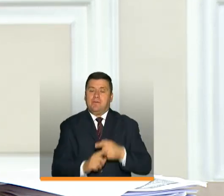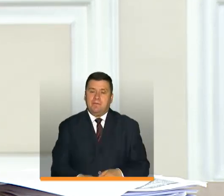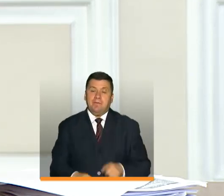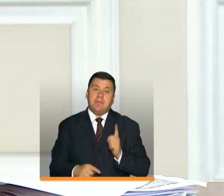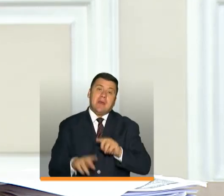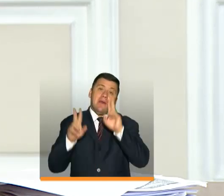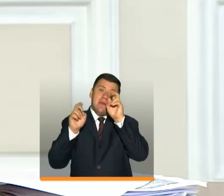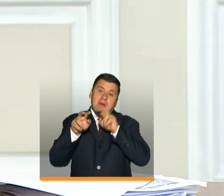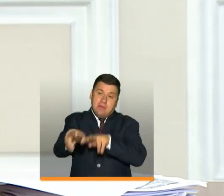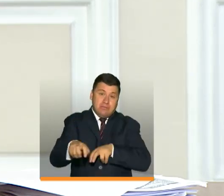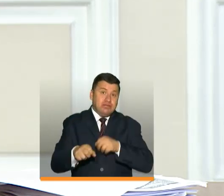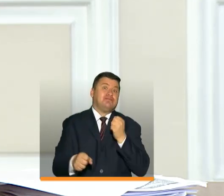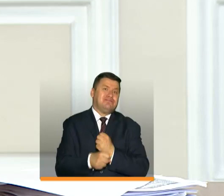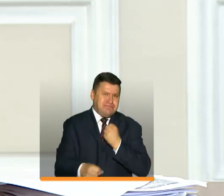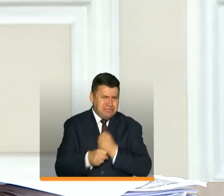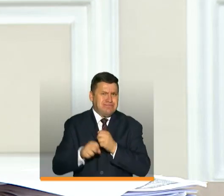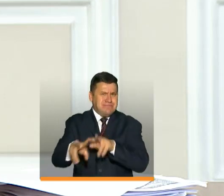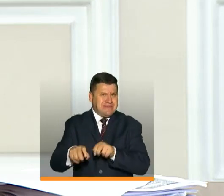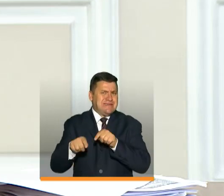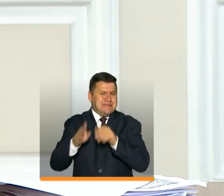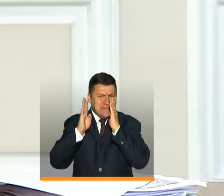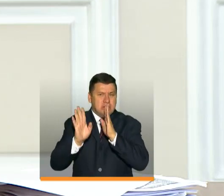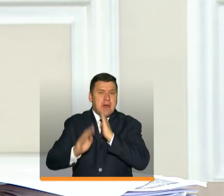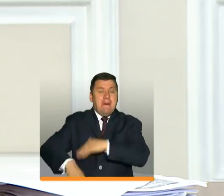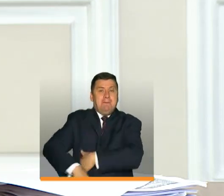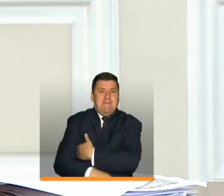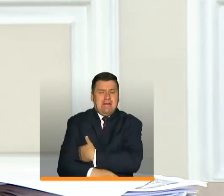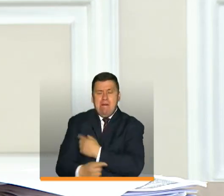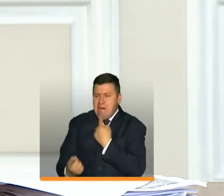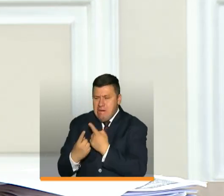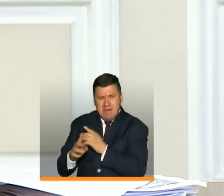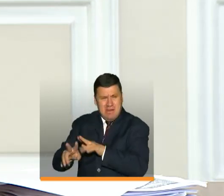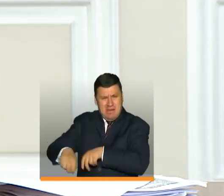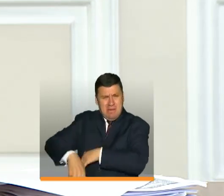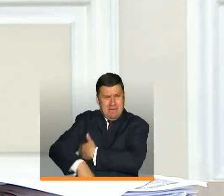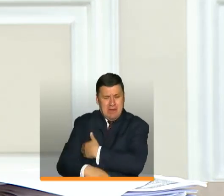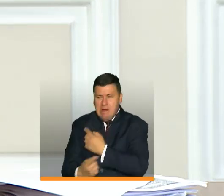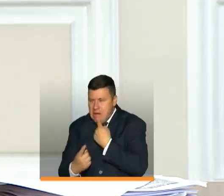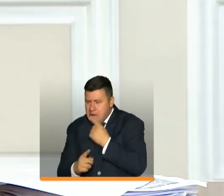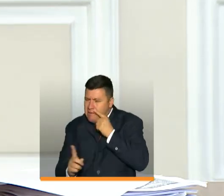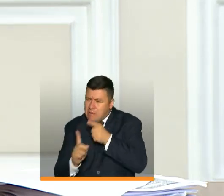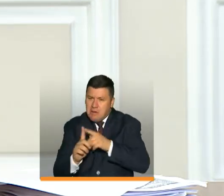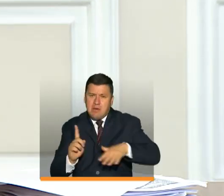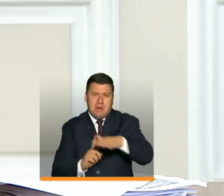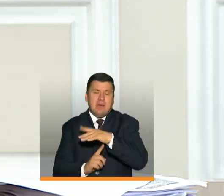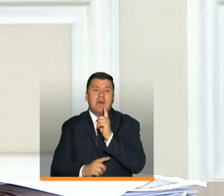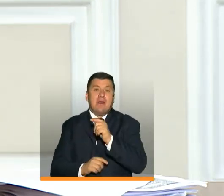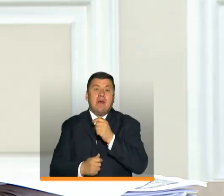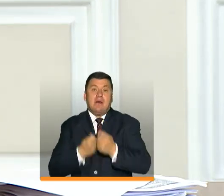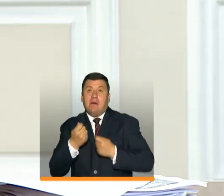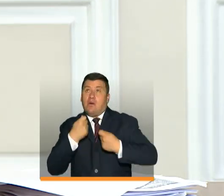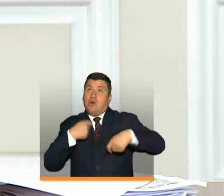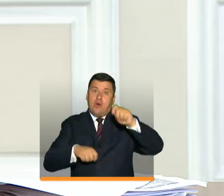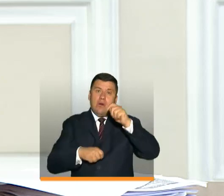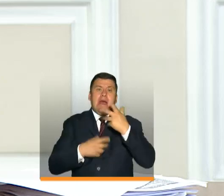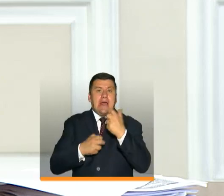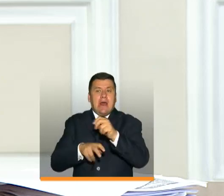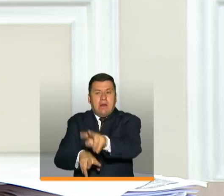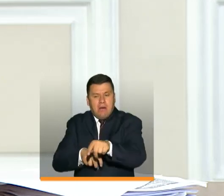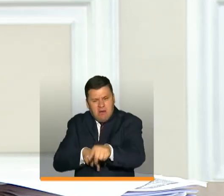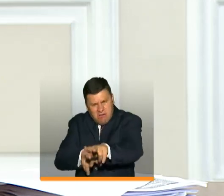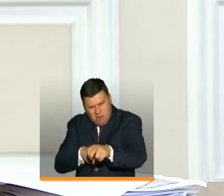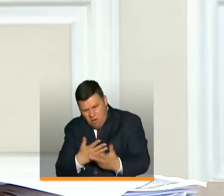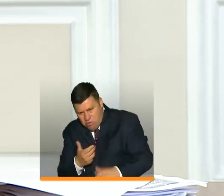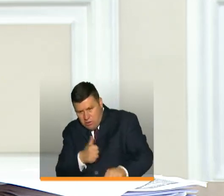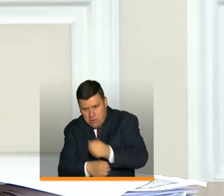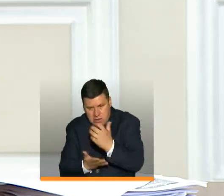de la agricultura hemos venido trabajando mucho con el ministro de Agricultura y también con el de Comercio Exterior, porque queremos agricultura